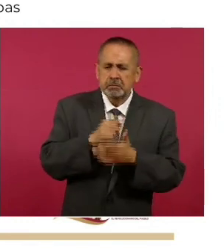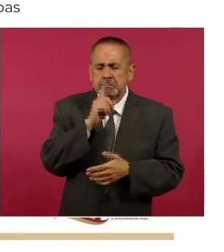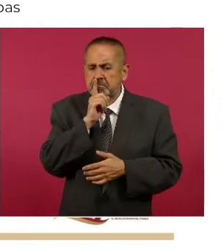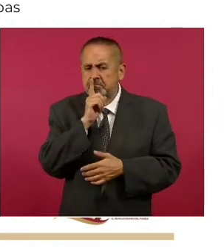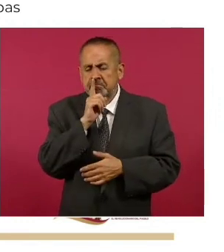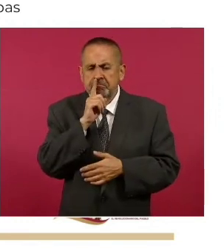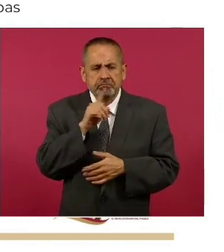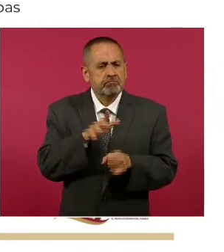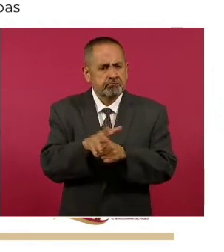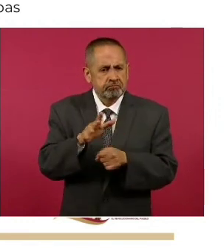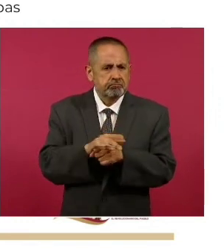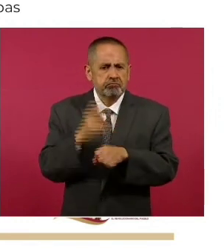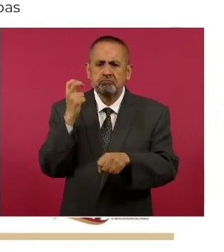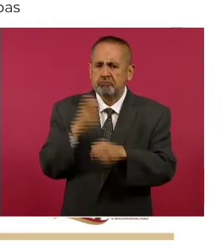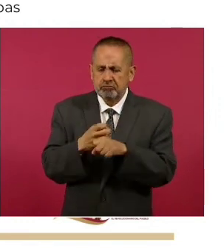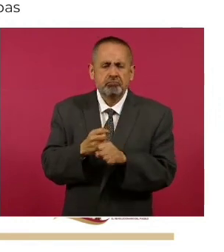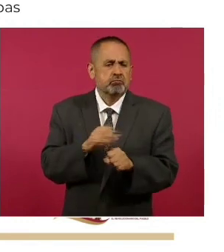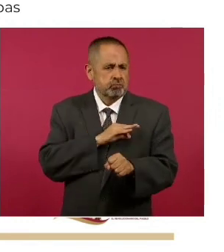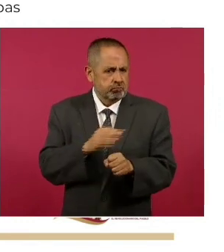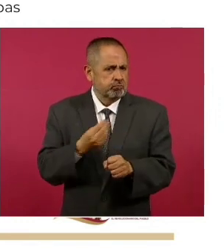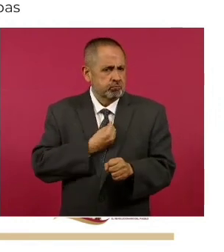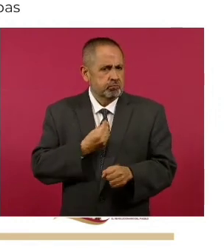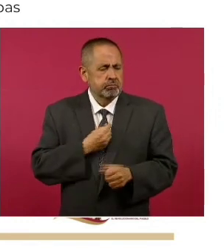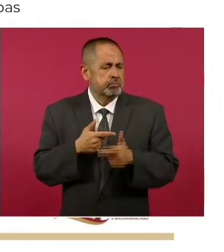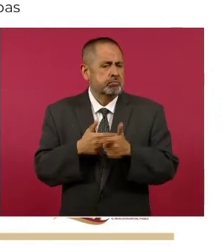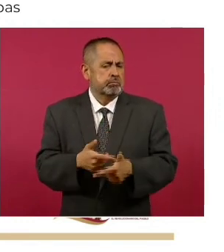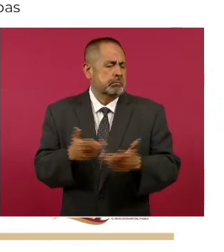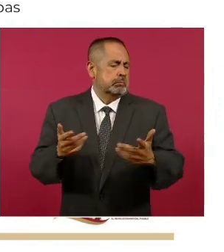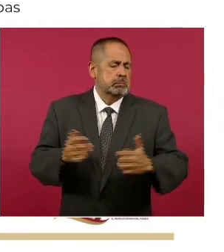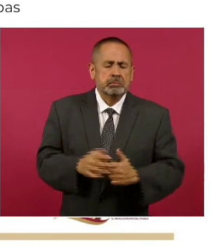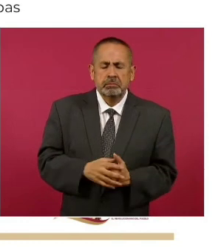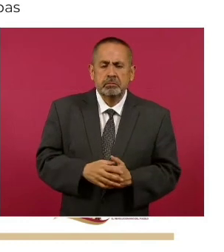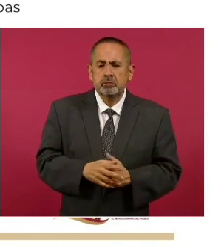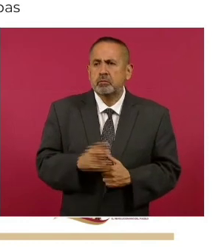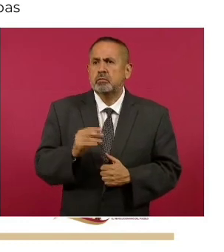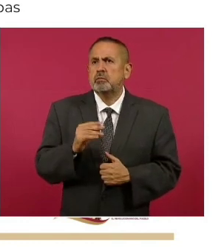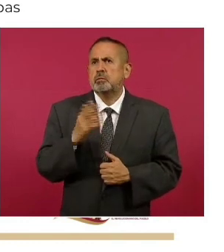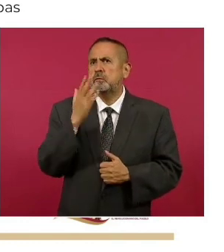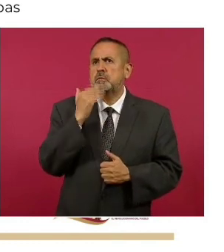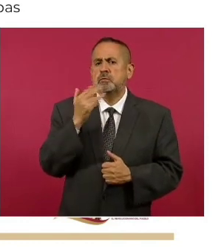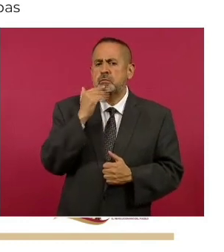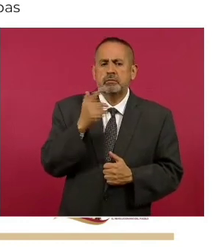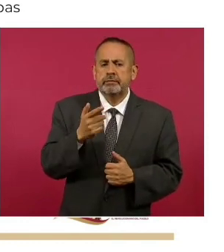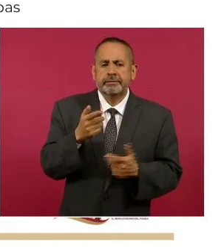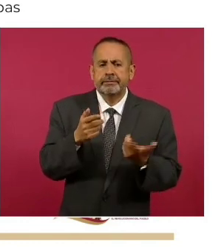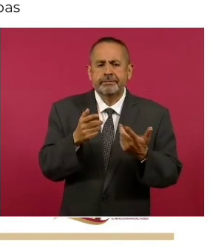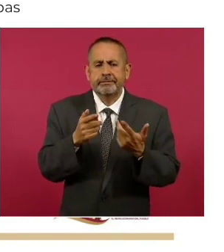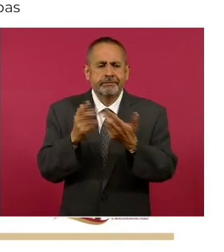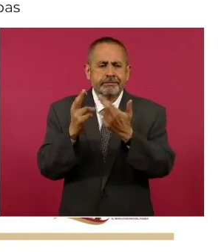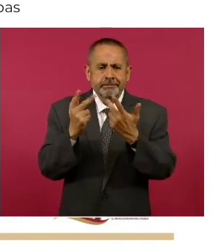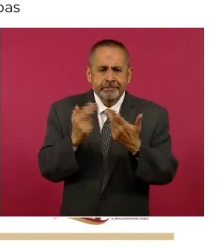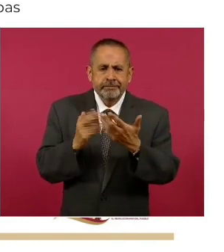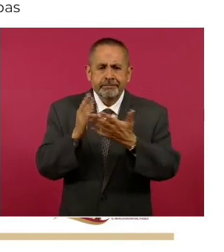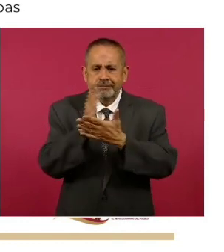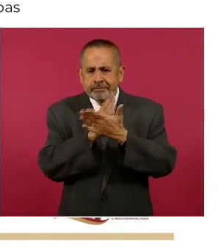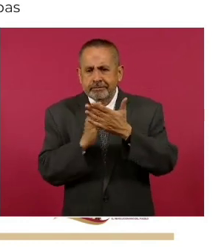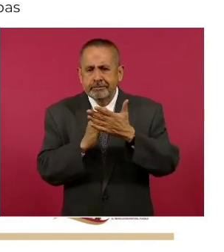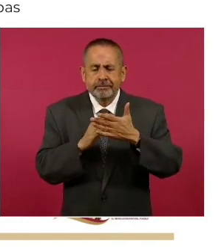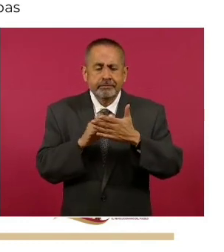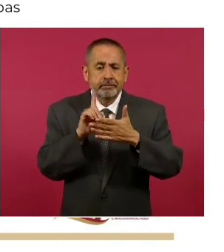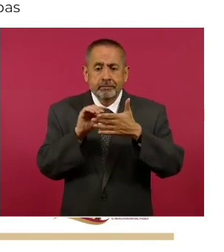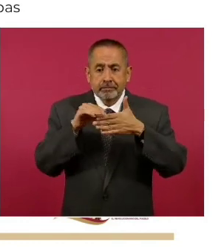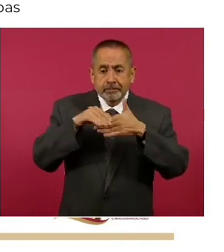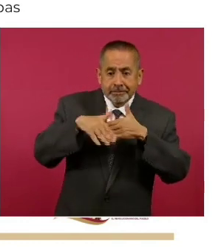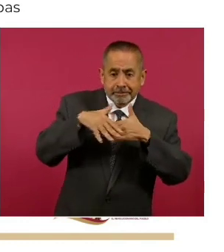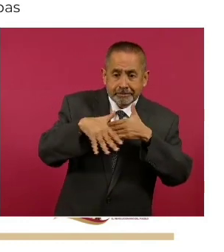del agua que está almacenada. Entonces, no tiene efectos las fugas y las filtraciones